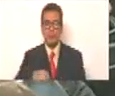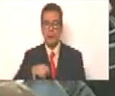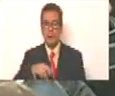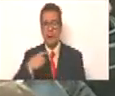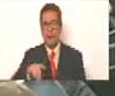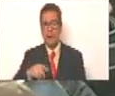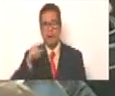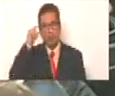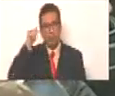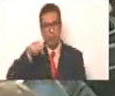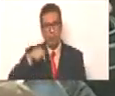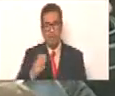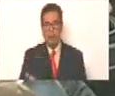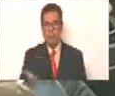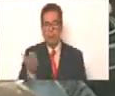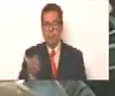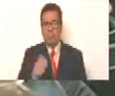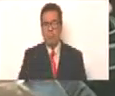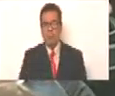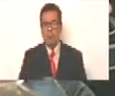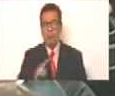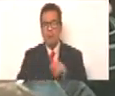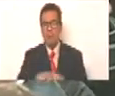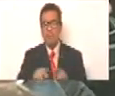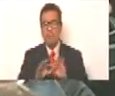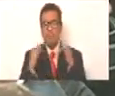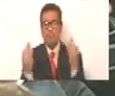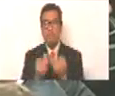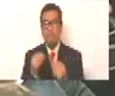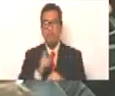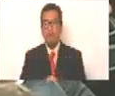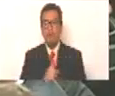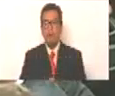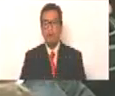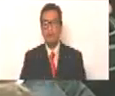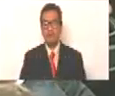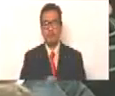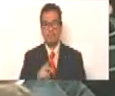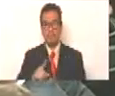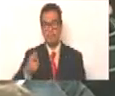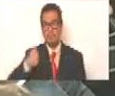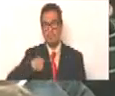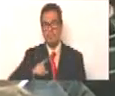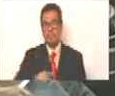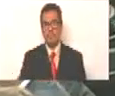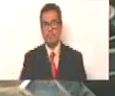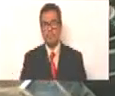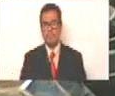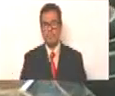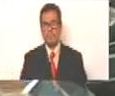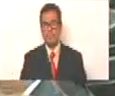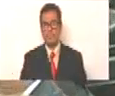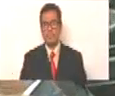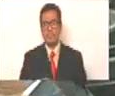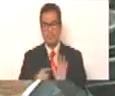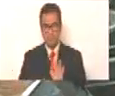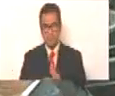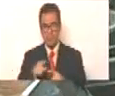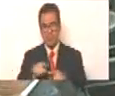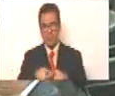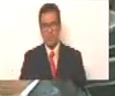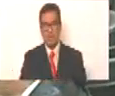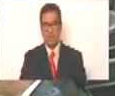pilar fundamental de la conformación familiar actual, donde se ha tenido que sostenerse y sostener al núcleo familiar